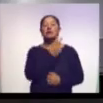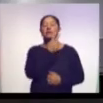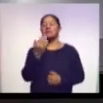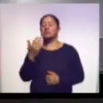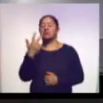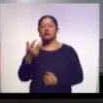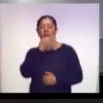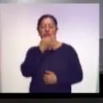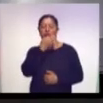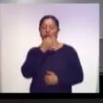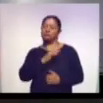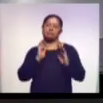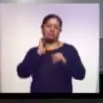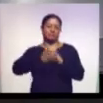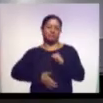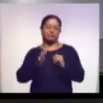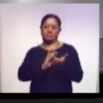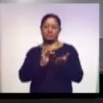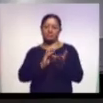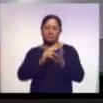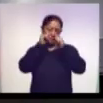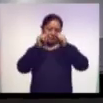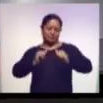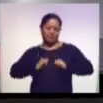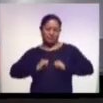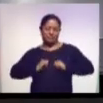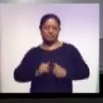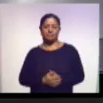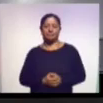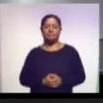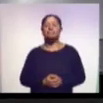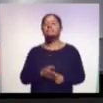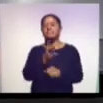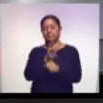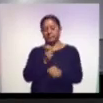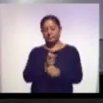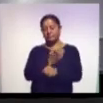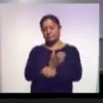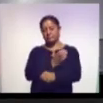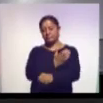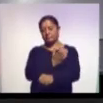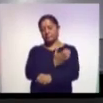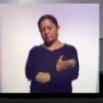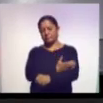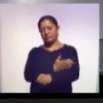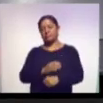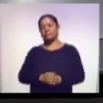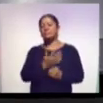2:58 p.m, ya nos vamos. Muchas gracias por el favor de su atención. Le invito a que nos acompañe a